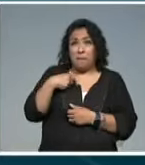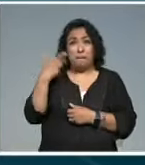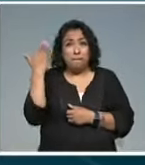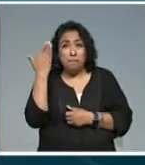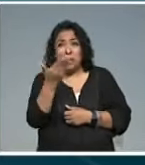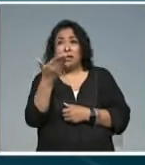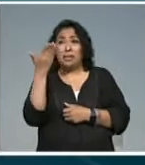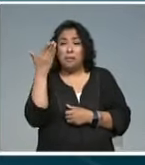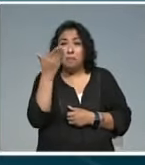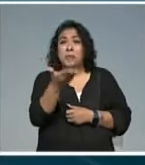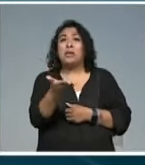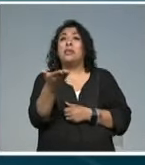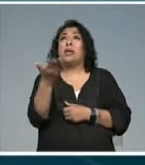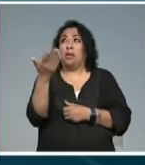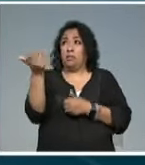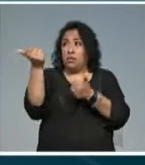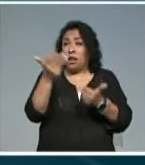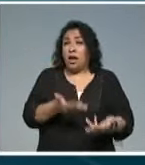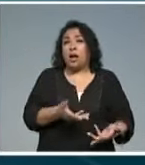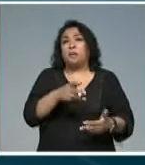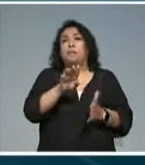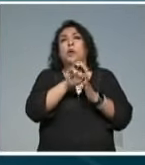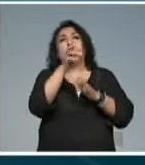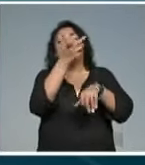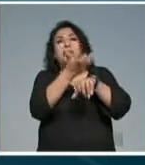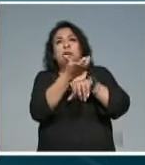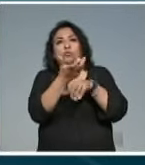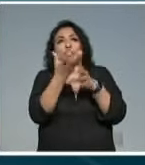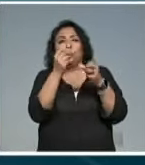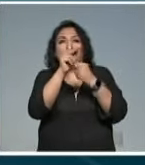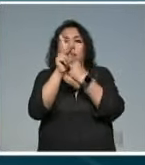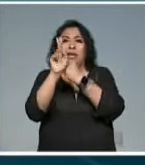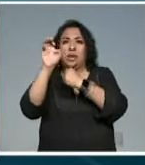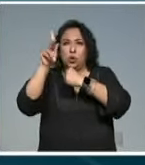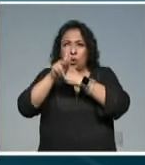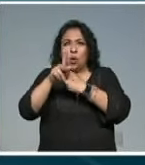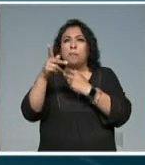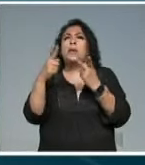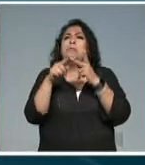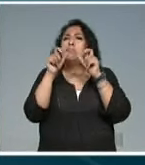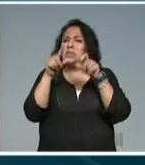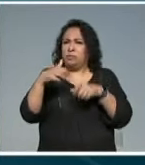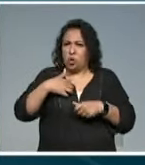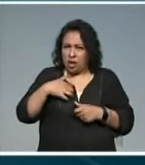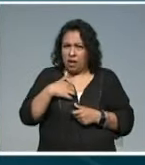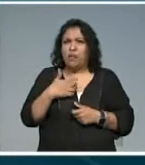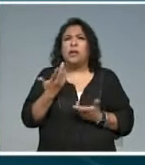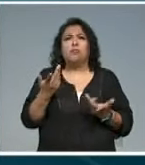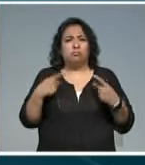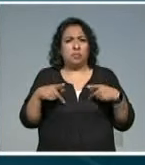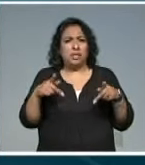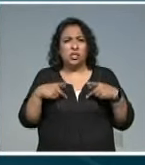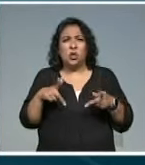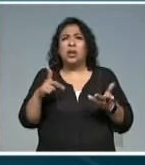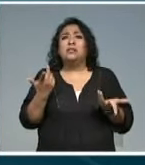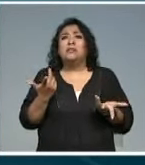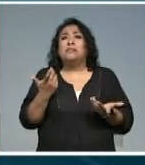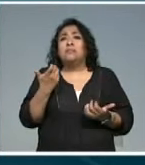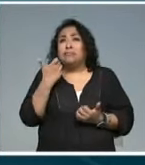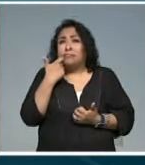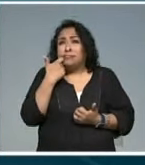exigiendo tenerlas, y en países como Estados Unidos, en muchos países europeos y en el propio Canadá, la gente lo que quiera